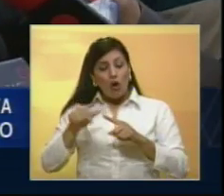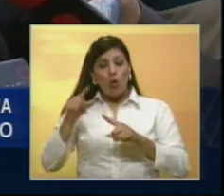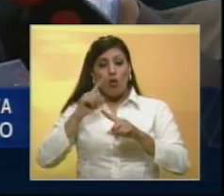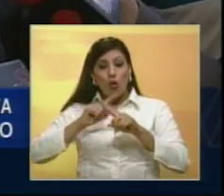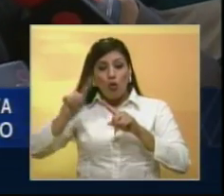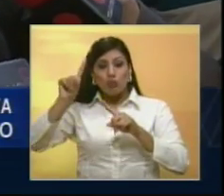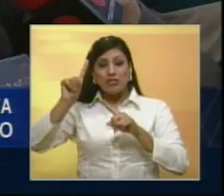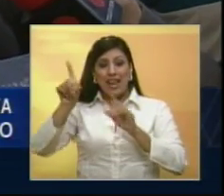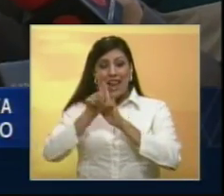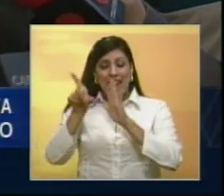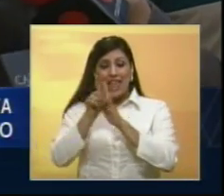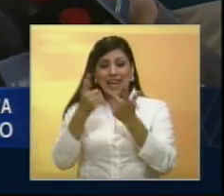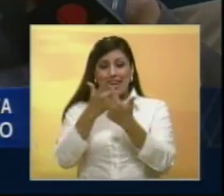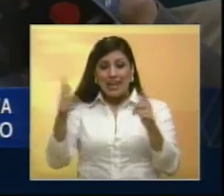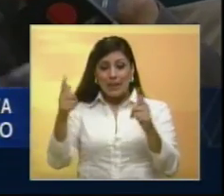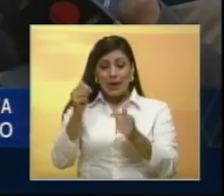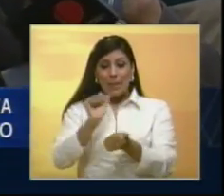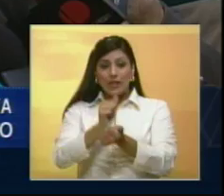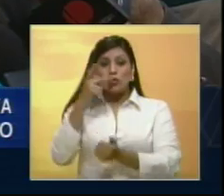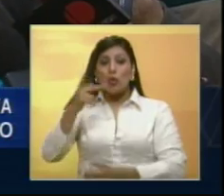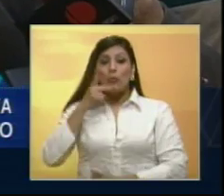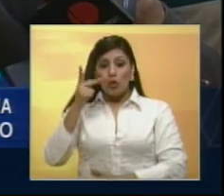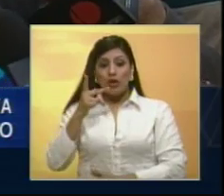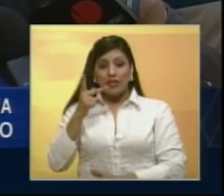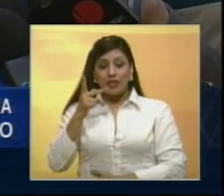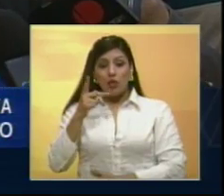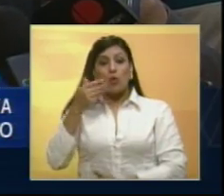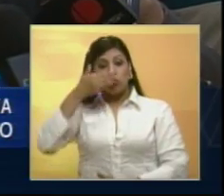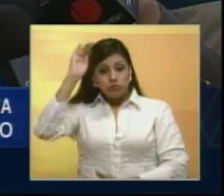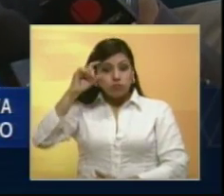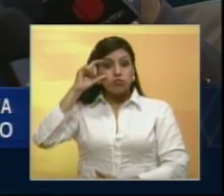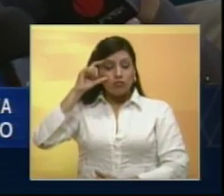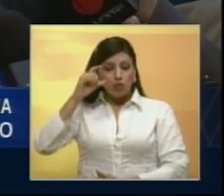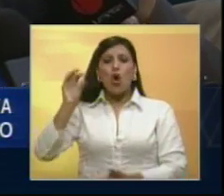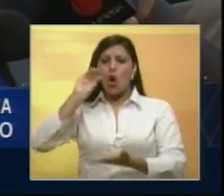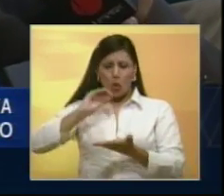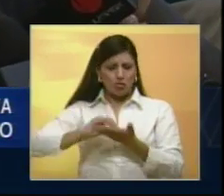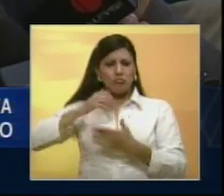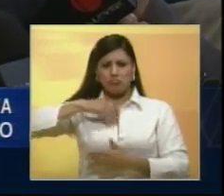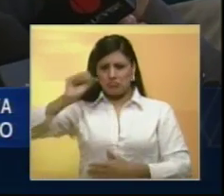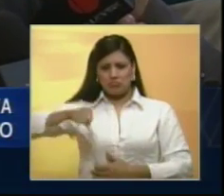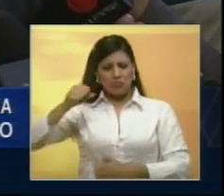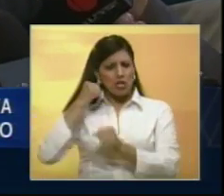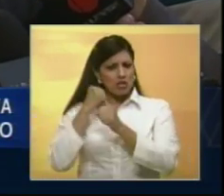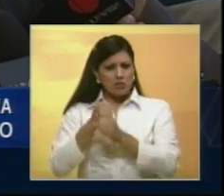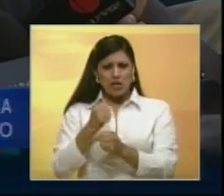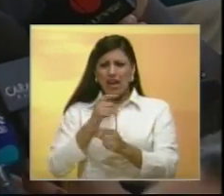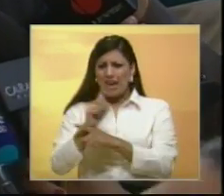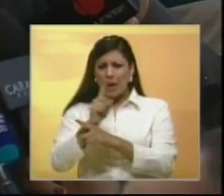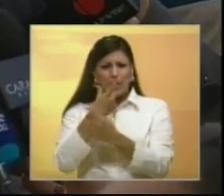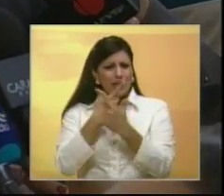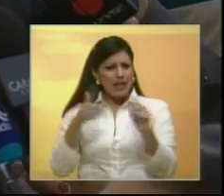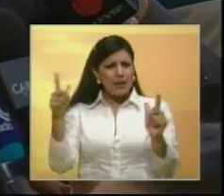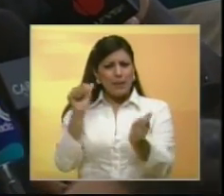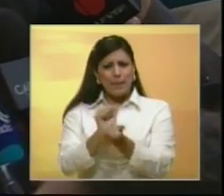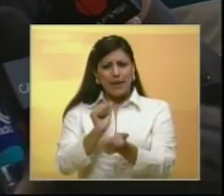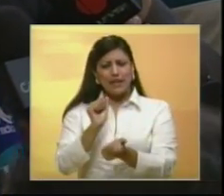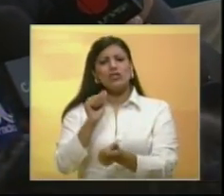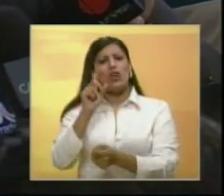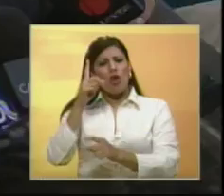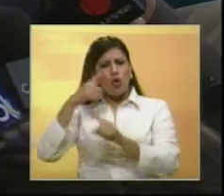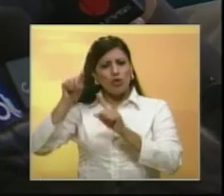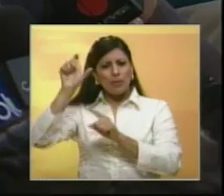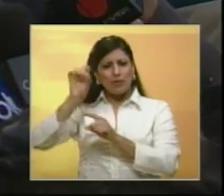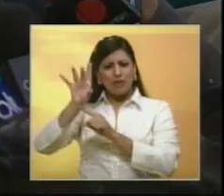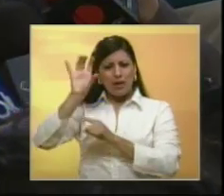denominada Ley de Amnistía y Reconciliación Nacional, Ramos Ayub reafirmó que esperan la pronta liberación de los presos y